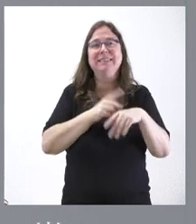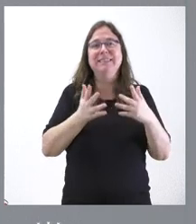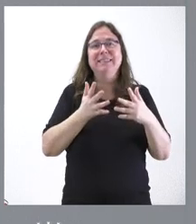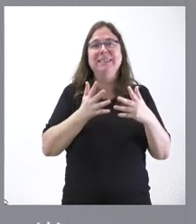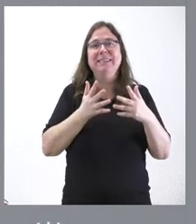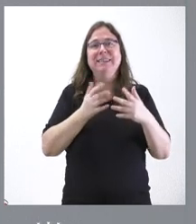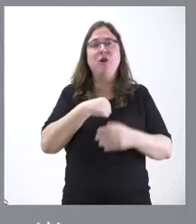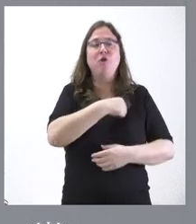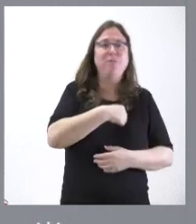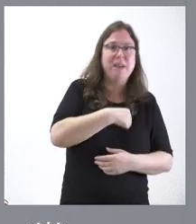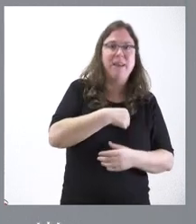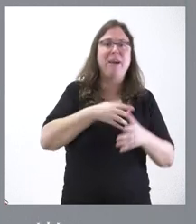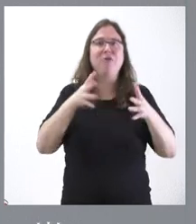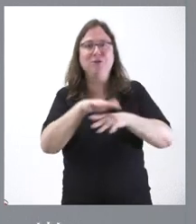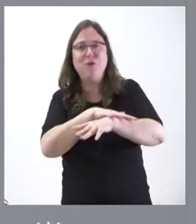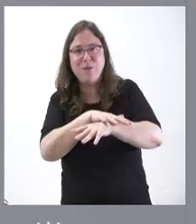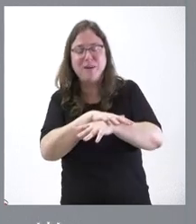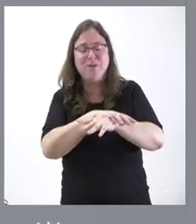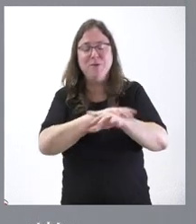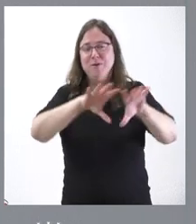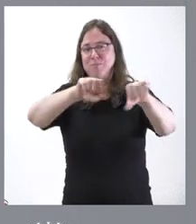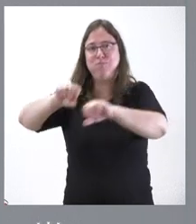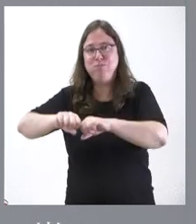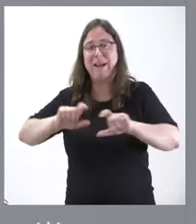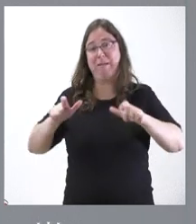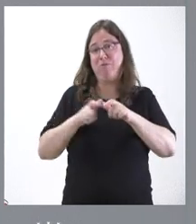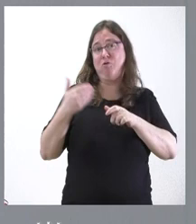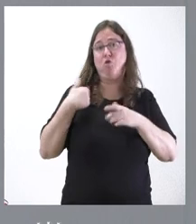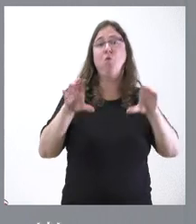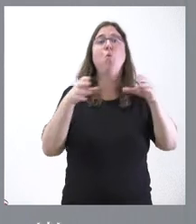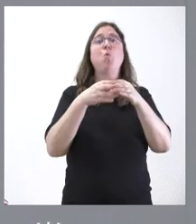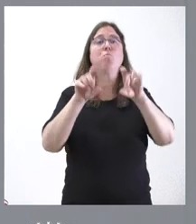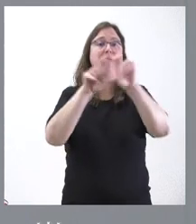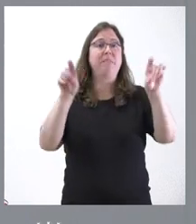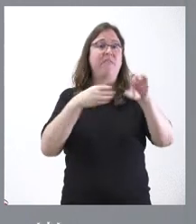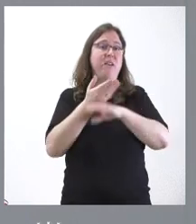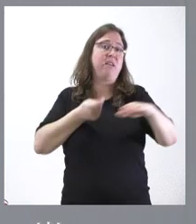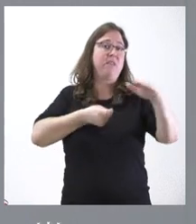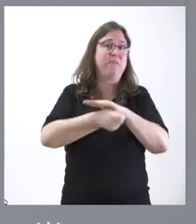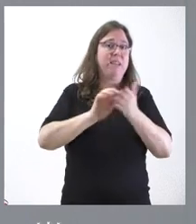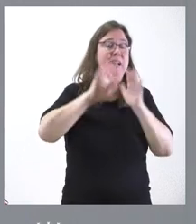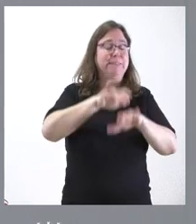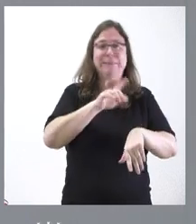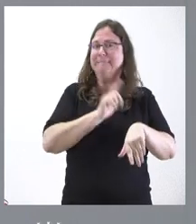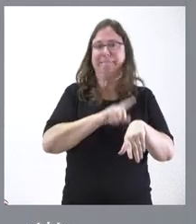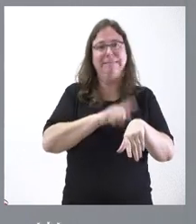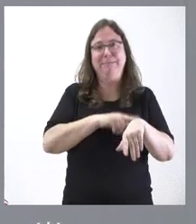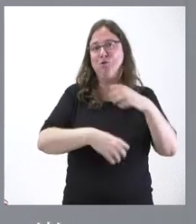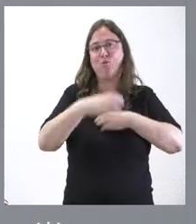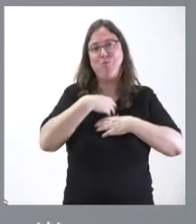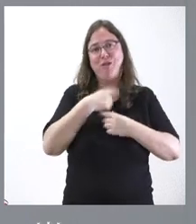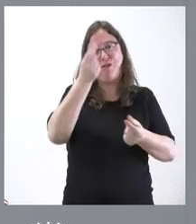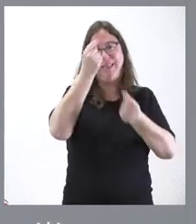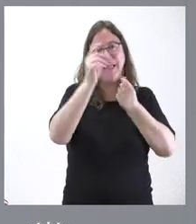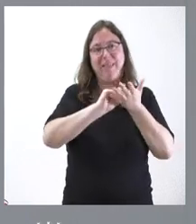la comisaria el consejo de gobierno y y que hemos est una reunión con un grupo de empresarios que van a invertir en Castillo no he tenido la ocasión de de ver el detalle para